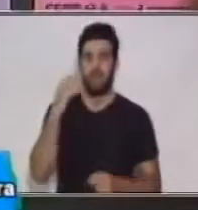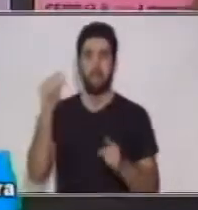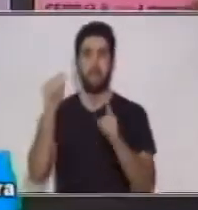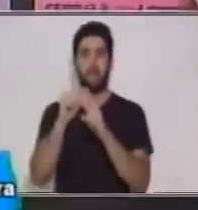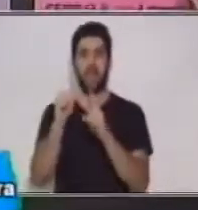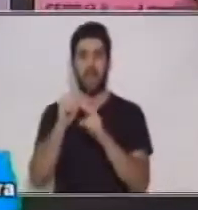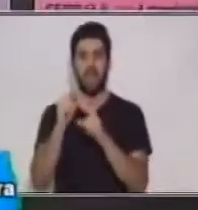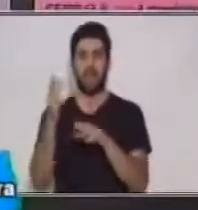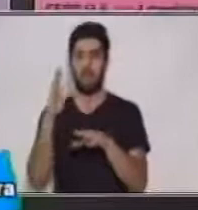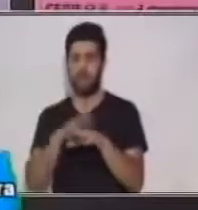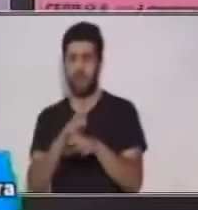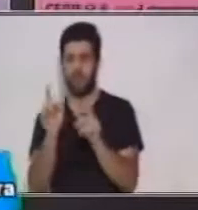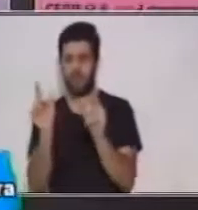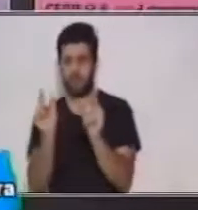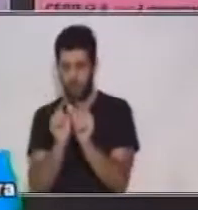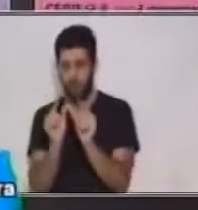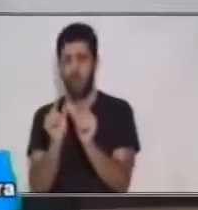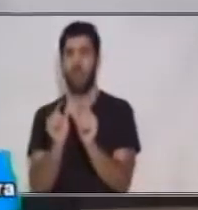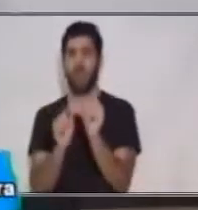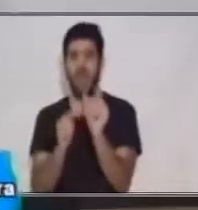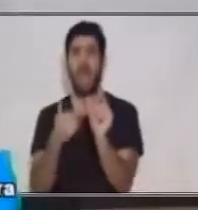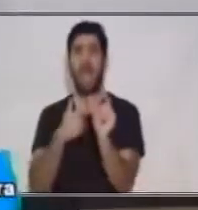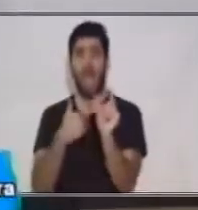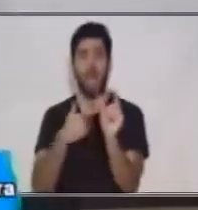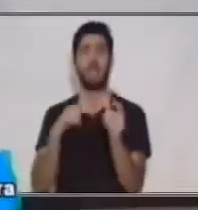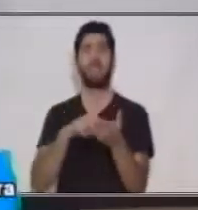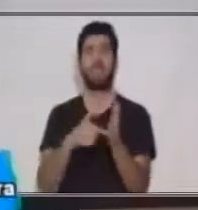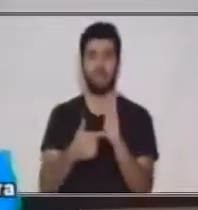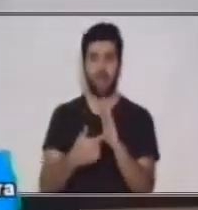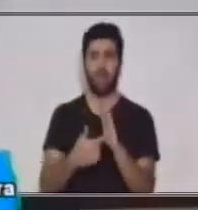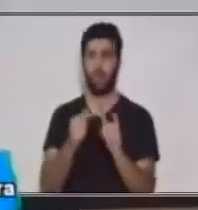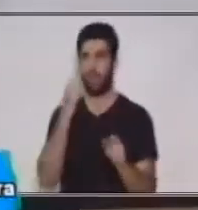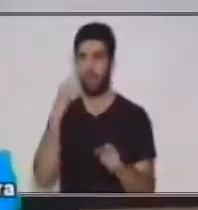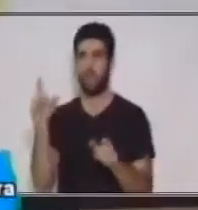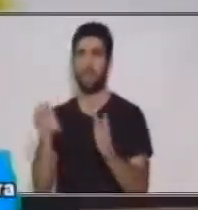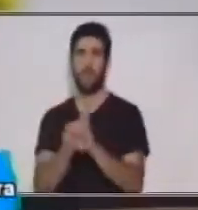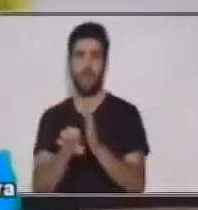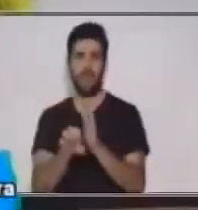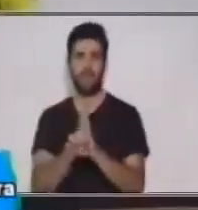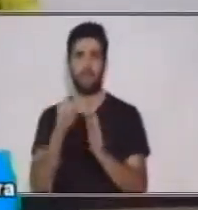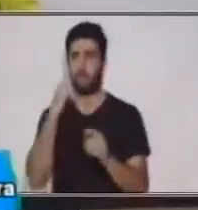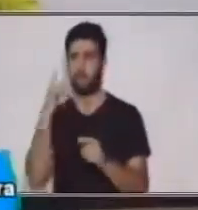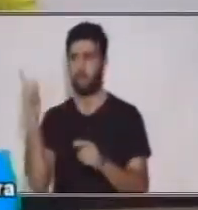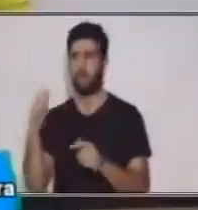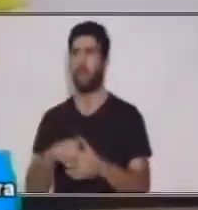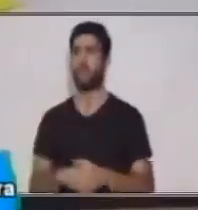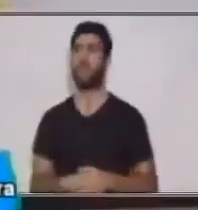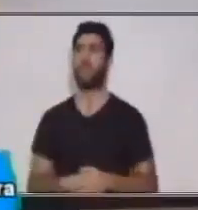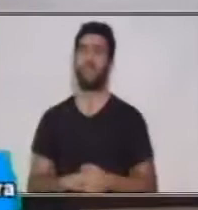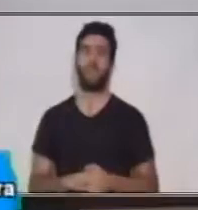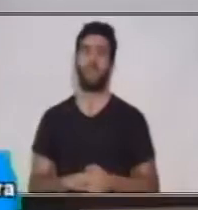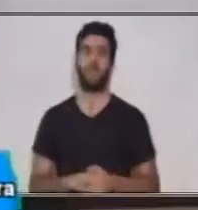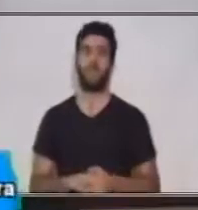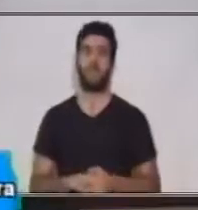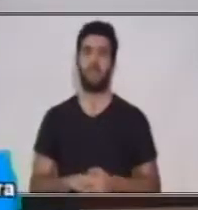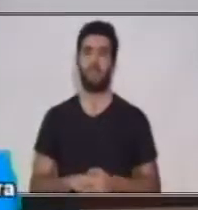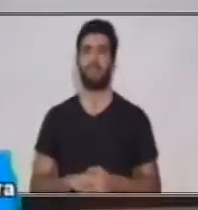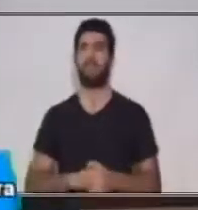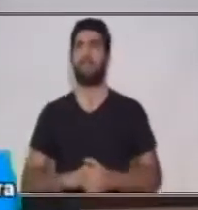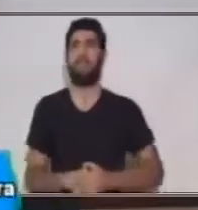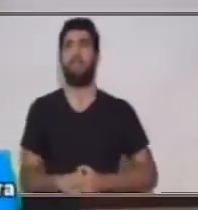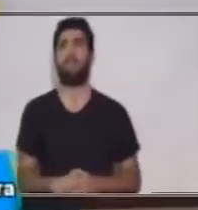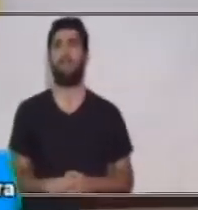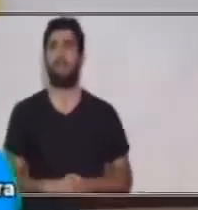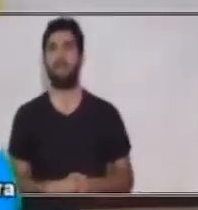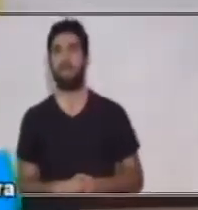la más pequeña y que tiene significado. Era lo que te estaba diciendo. Hay palabras, monemas,